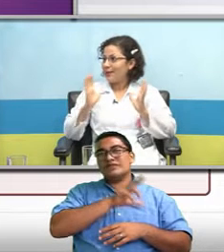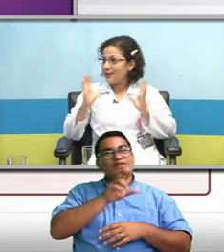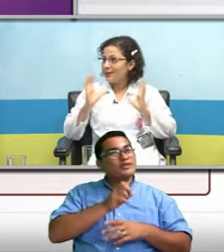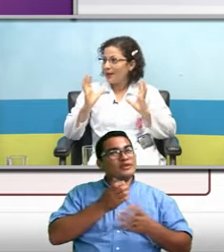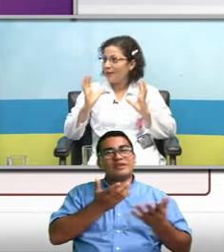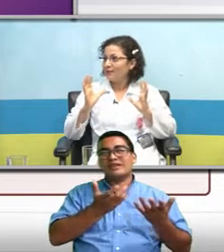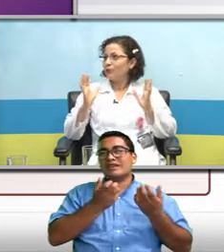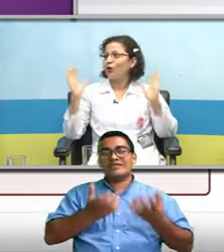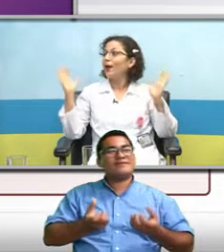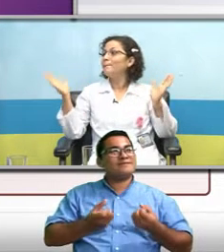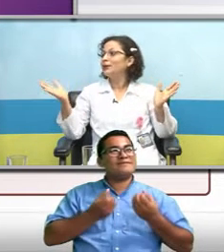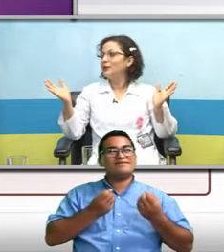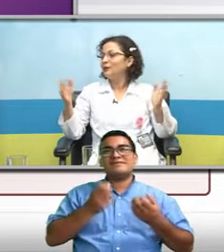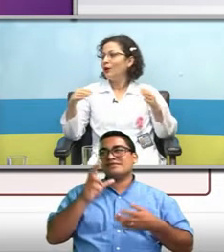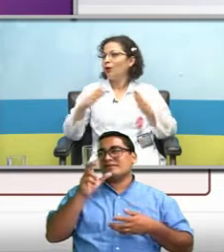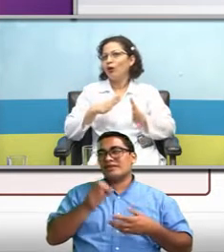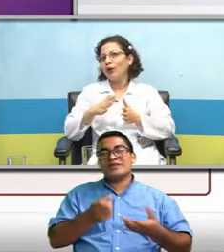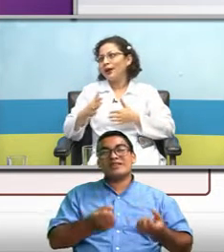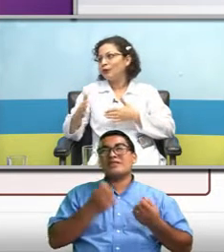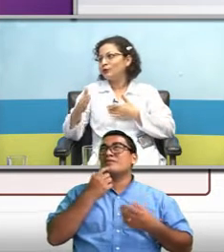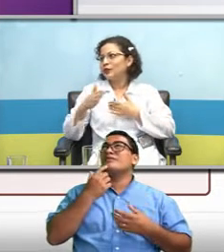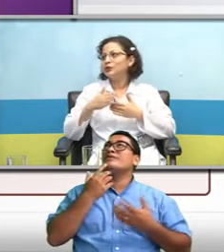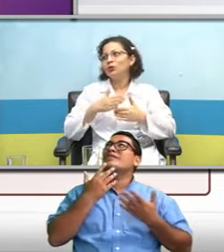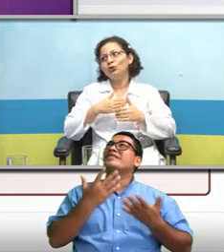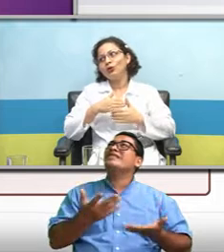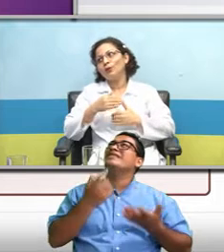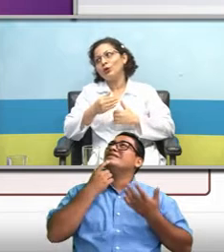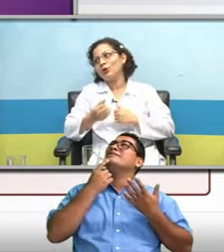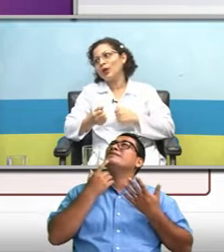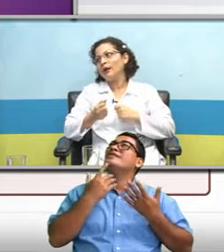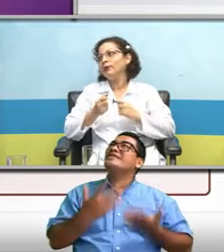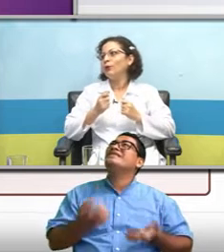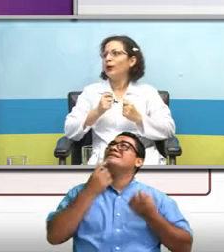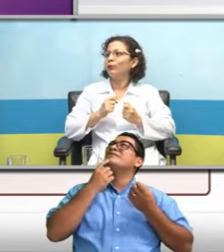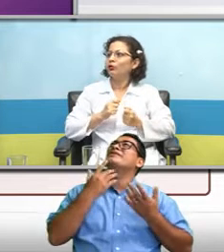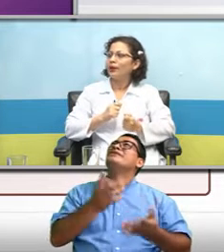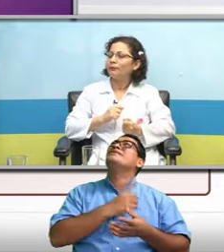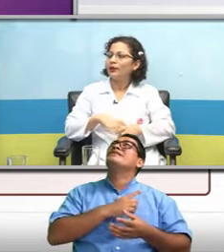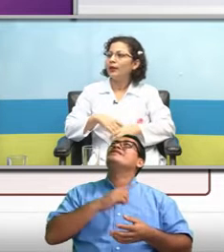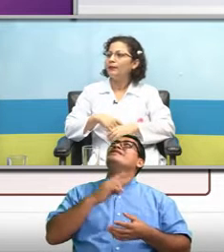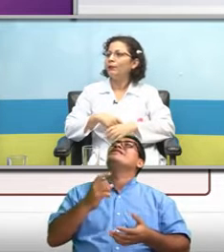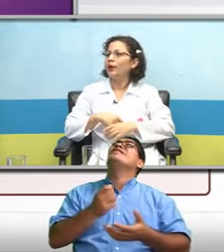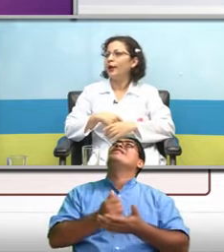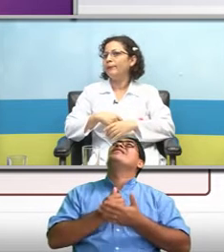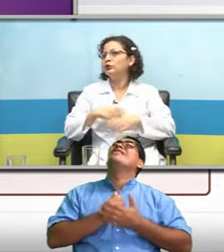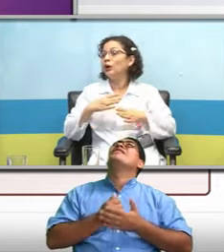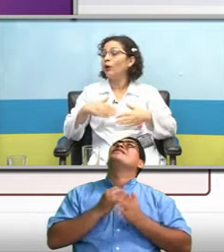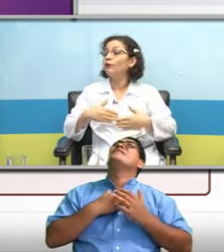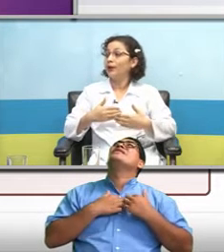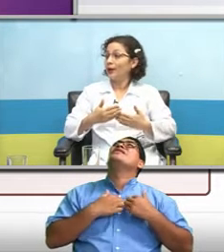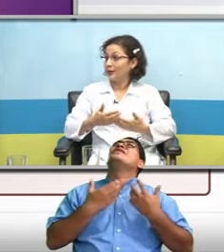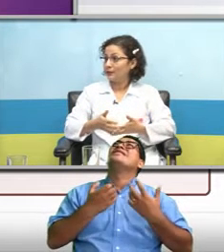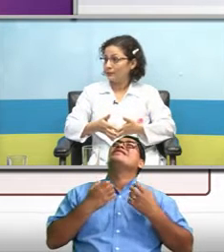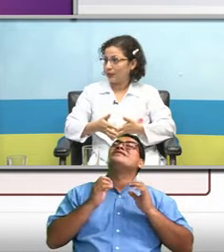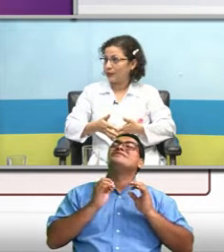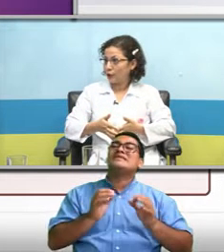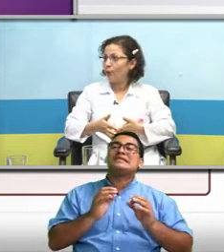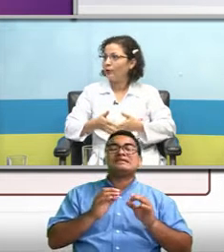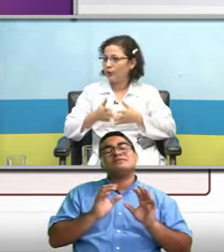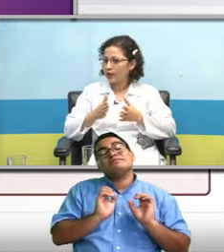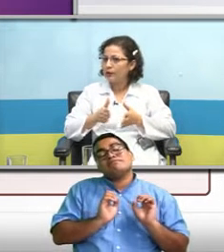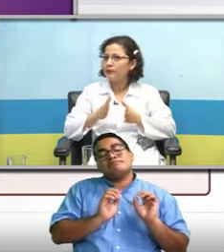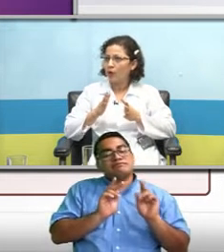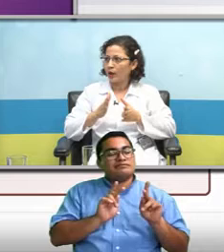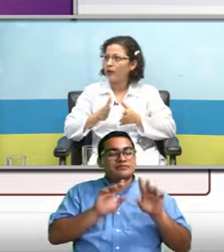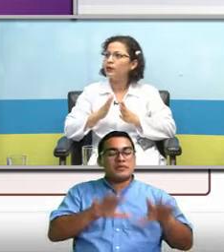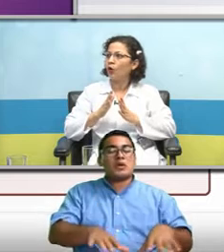la ira, porque a mí, luego la negociación, Dios mío, ayúdame, me voy a portar bien, por ejemplo, ya luego viene la aceptación, cuando